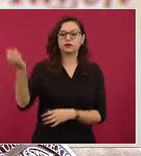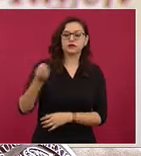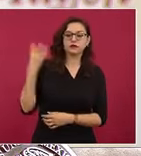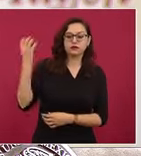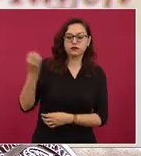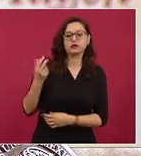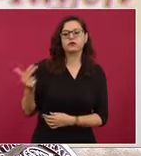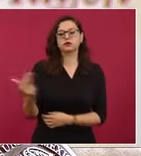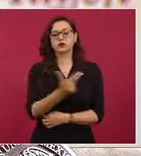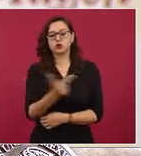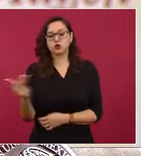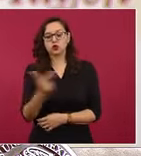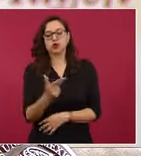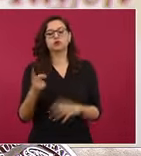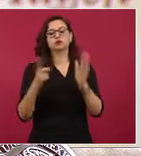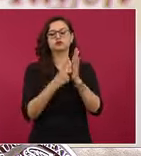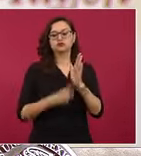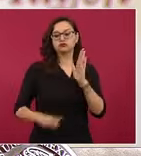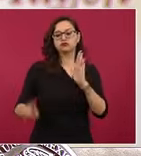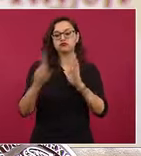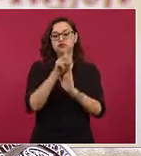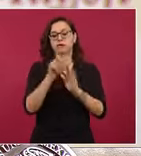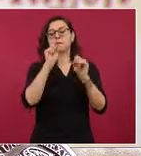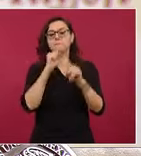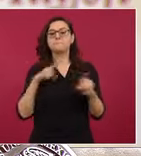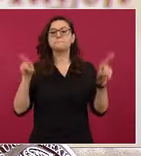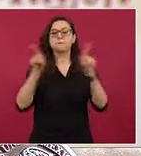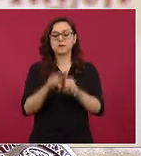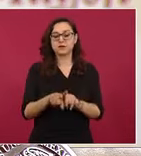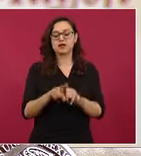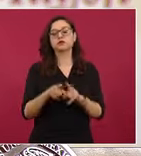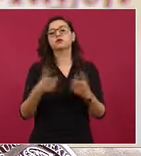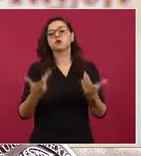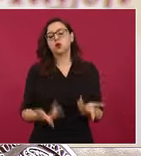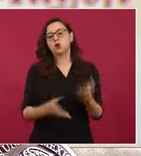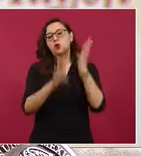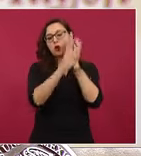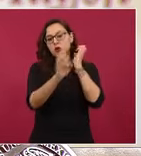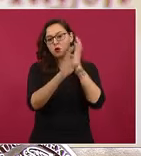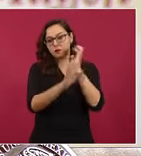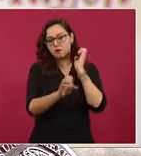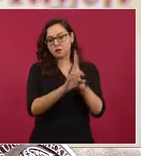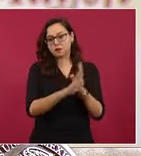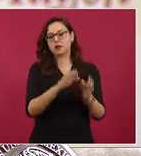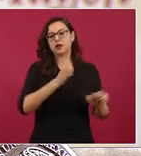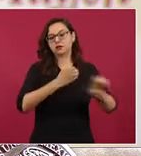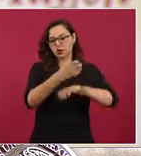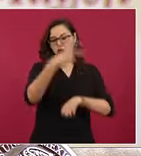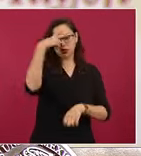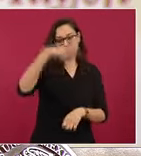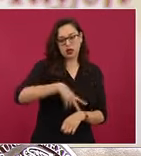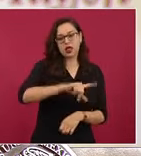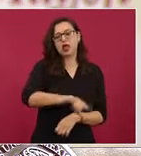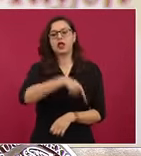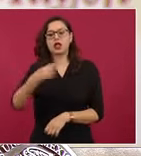unidad habitacional y las terminales del tren y del Mexibus. El AIFA